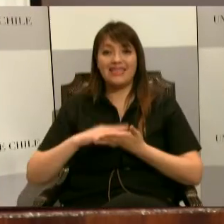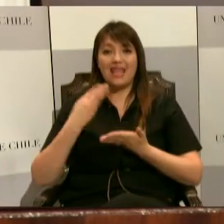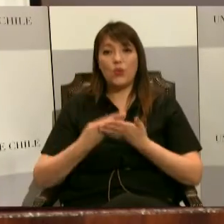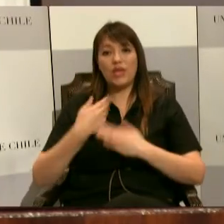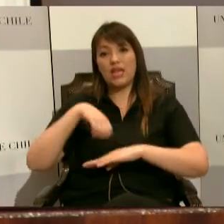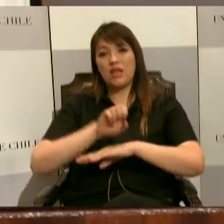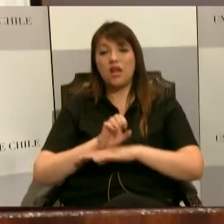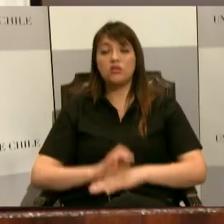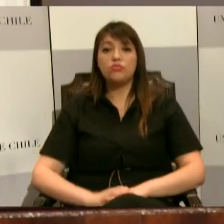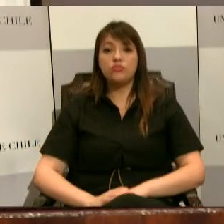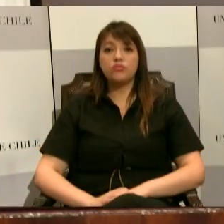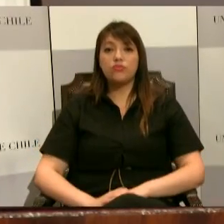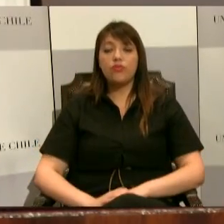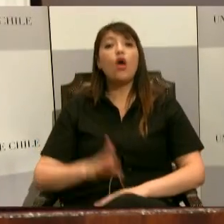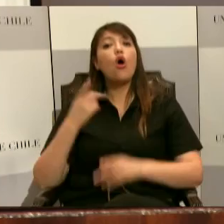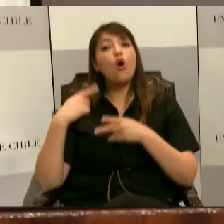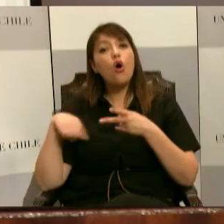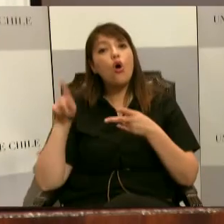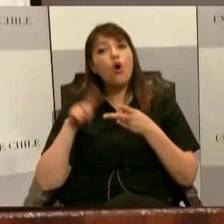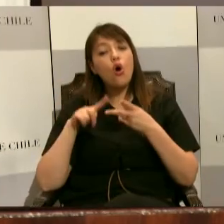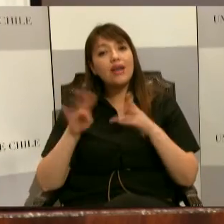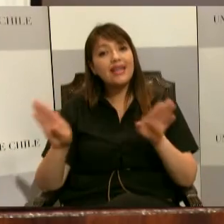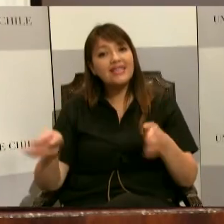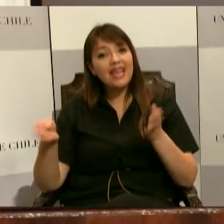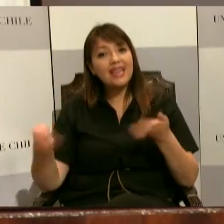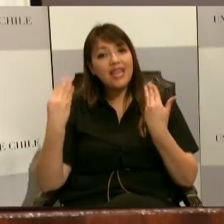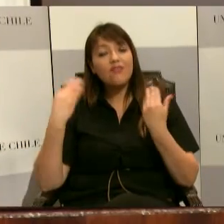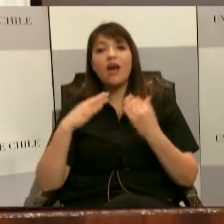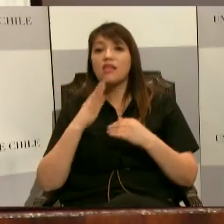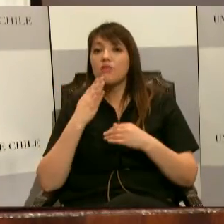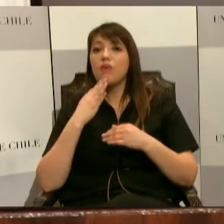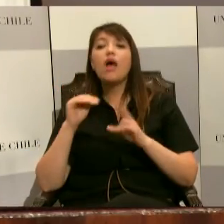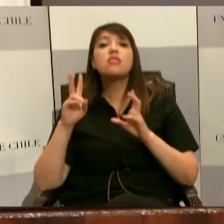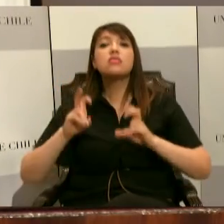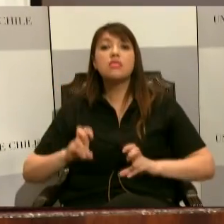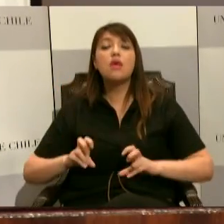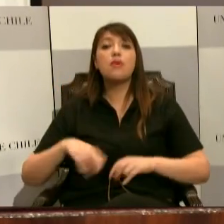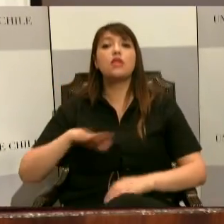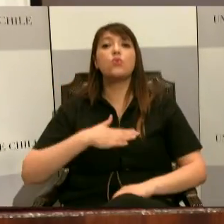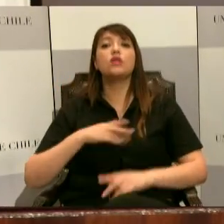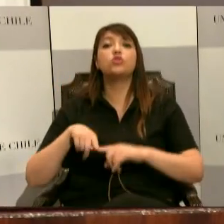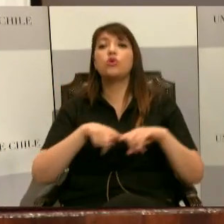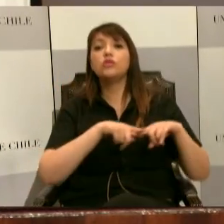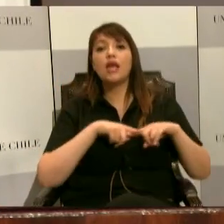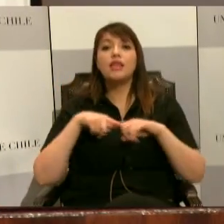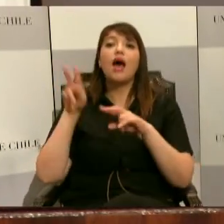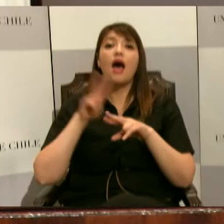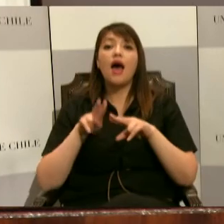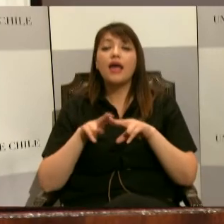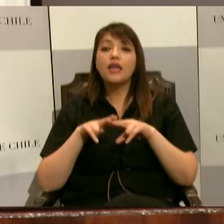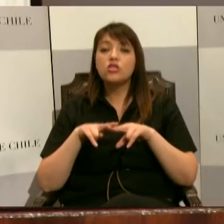estatal. Otra iniciativa con la que abordamos de perspectiva múltiple los temas más cruciantes de nuestra sociedad ha sido la creación de unidades de